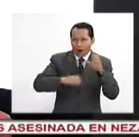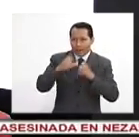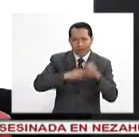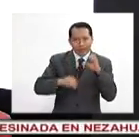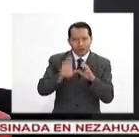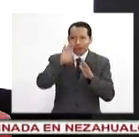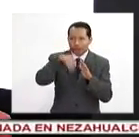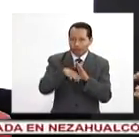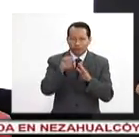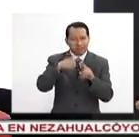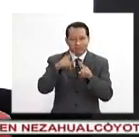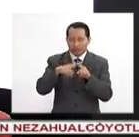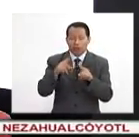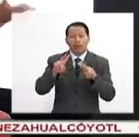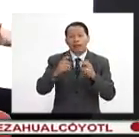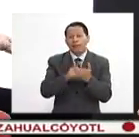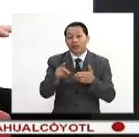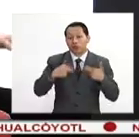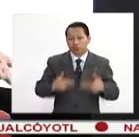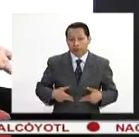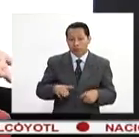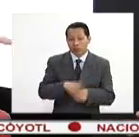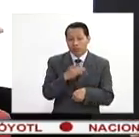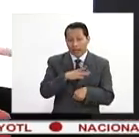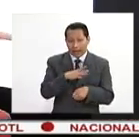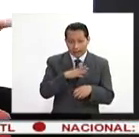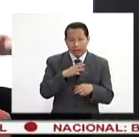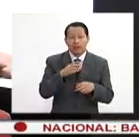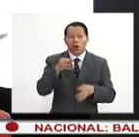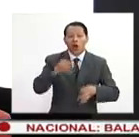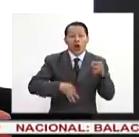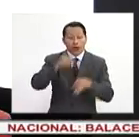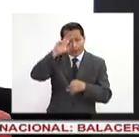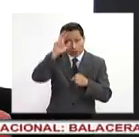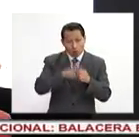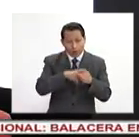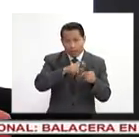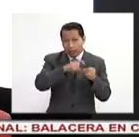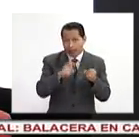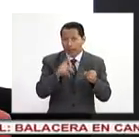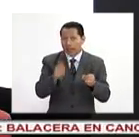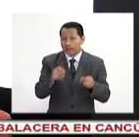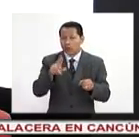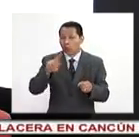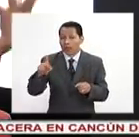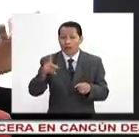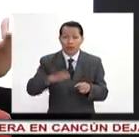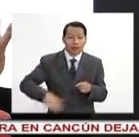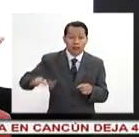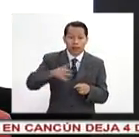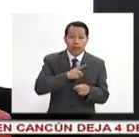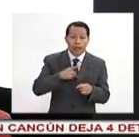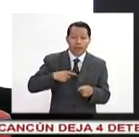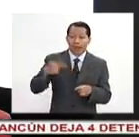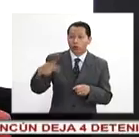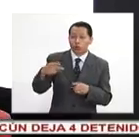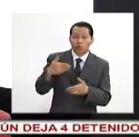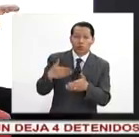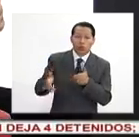esto. En el tema de derechos humanos, salirse de la jurisdicción de la Corte Europea implica que el Reino Unido tendría que diseñar su propio